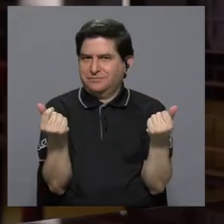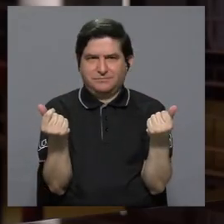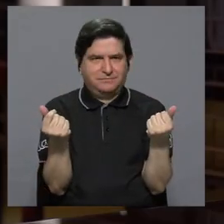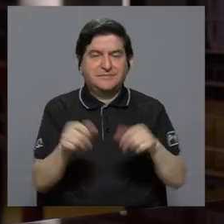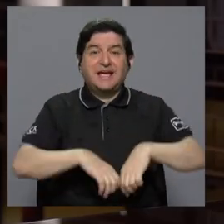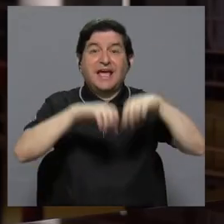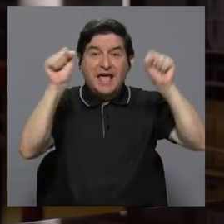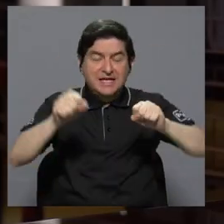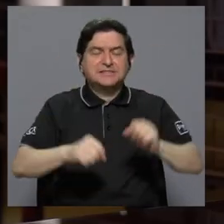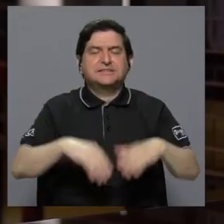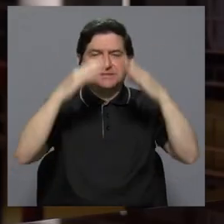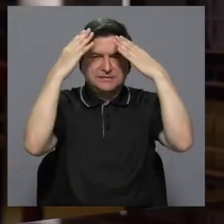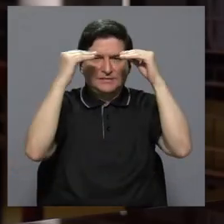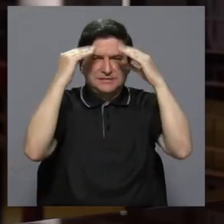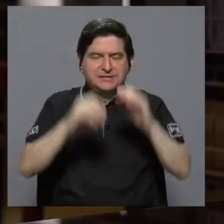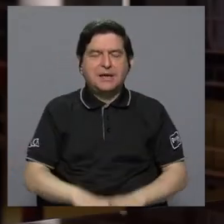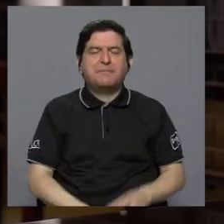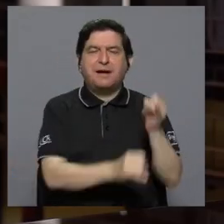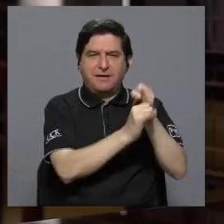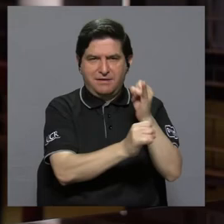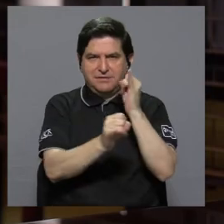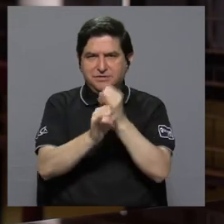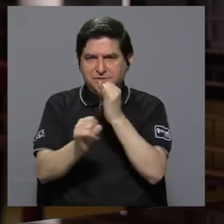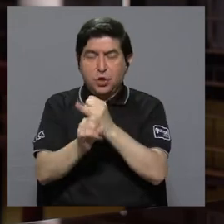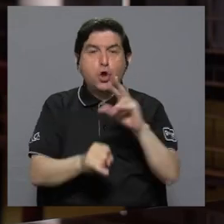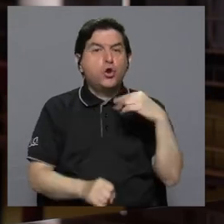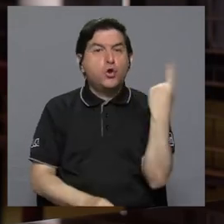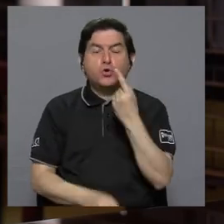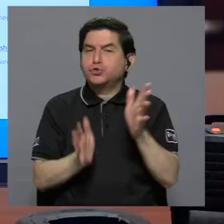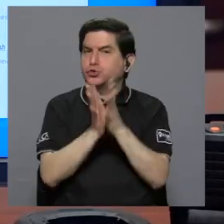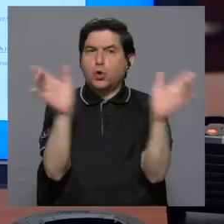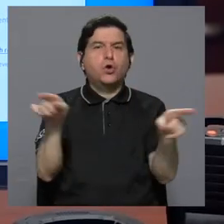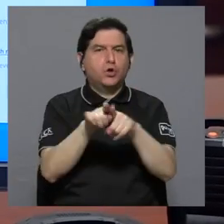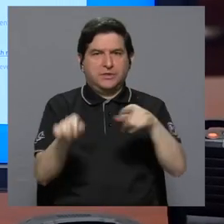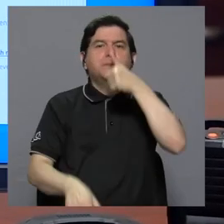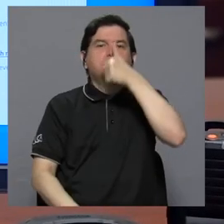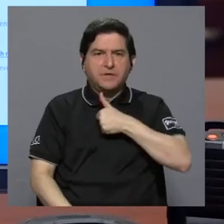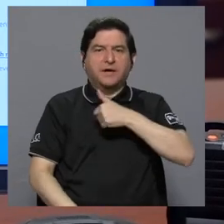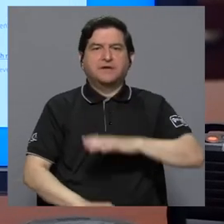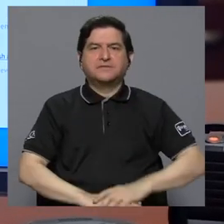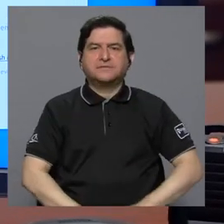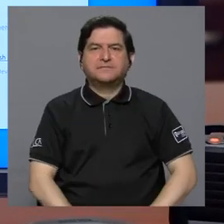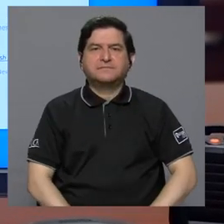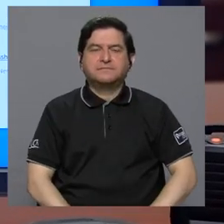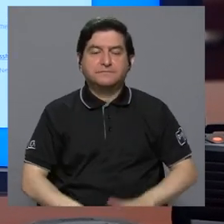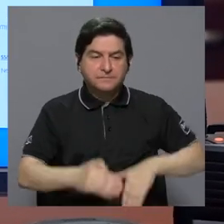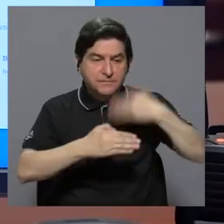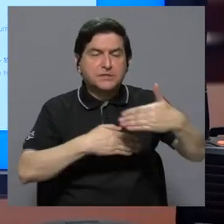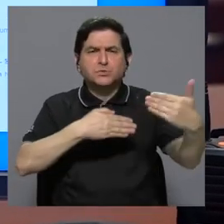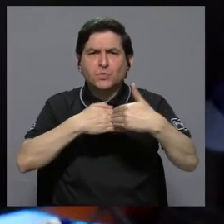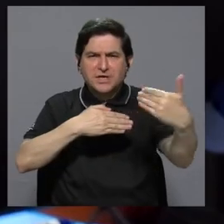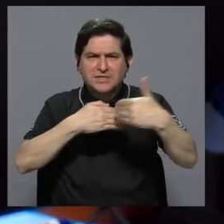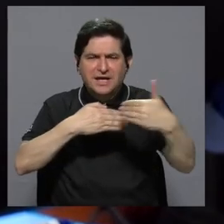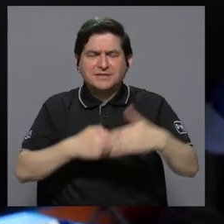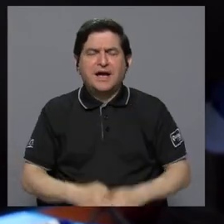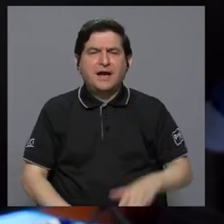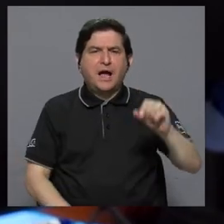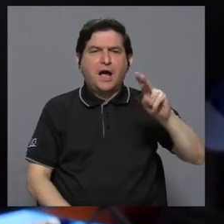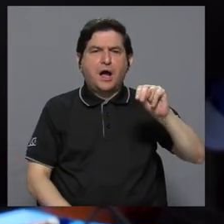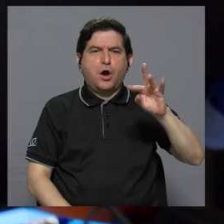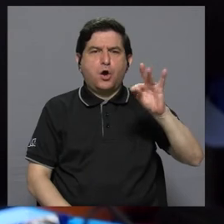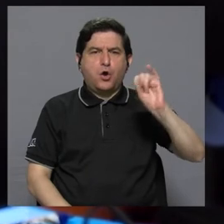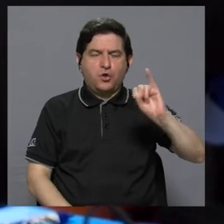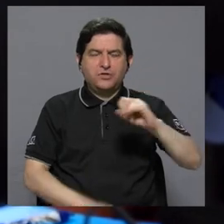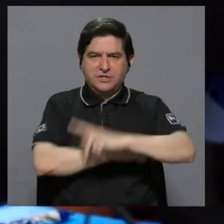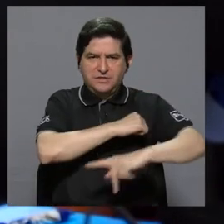los sistemas de información en las instituciones, no solo públicas, sino también privadas. Luego de los ataques de Conti al país,